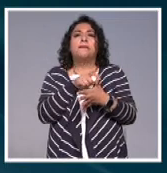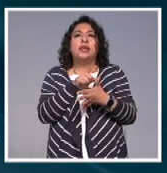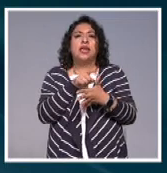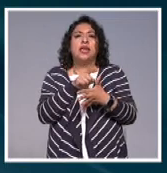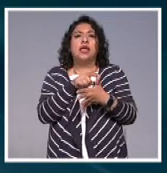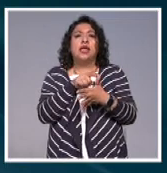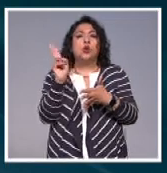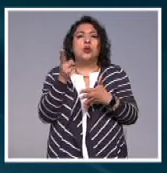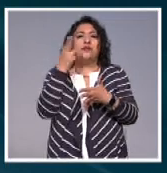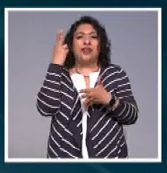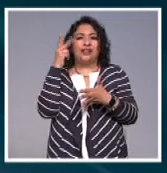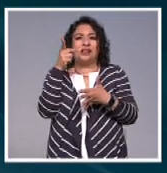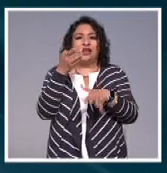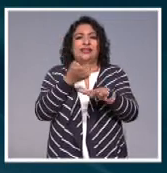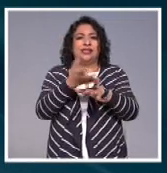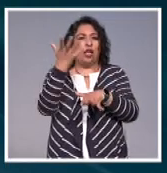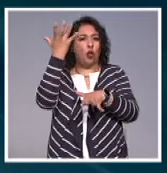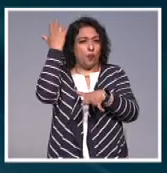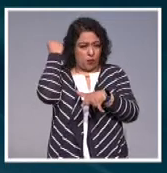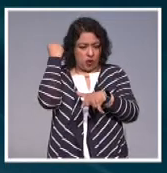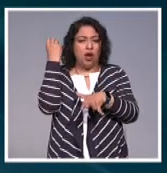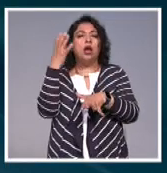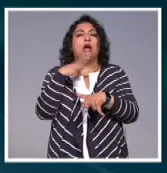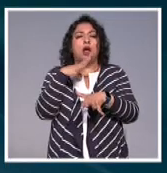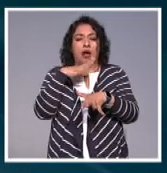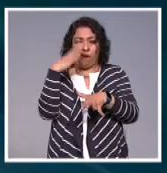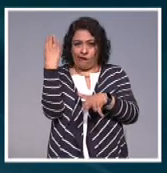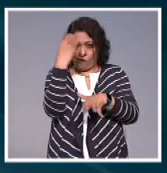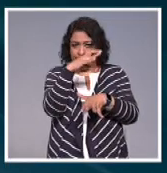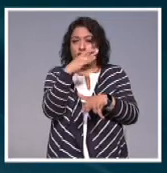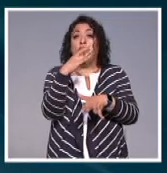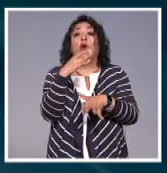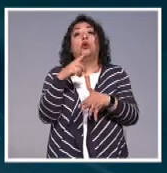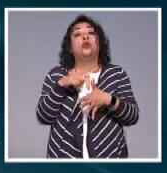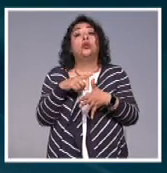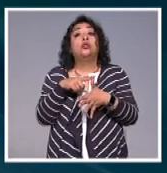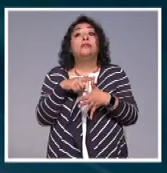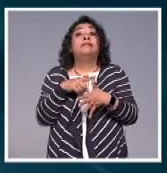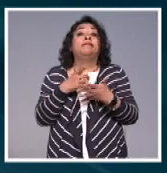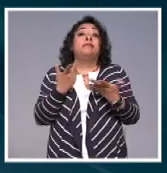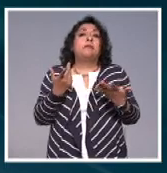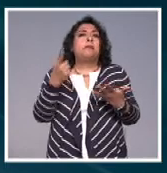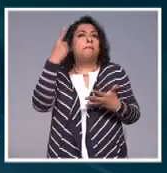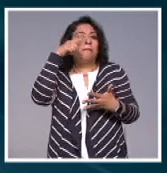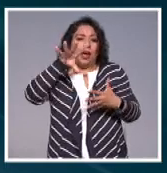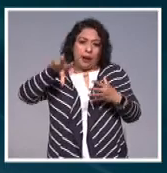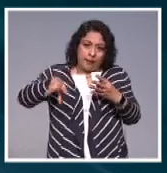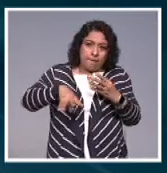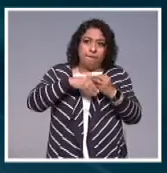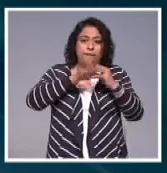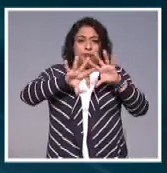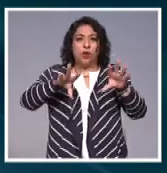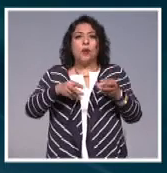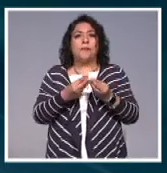de la Universidad Autónoma del Estado de Morelos, que en este caso pues fue para complementar